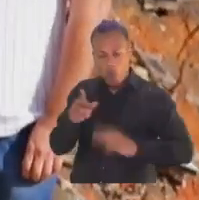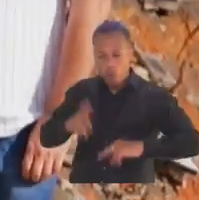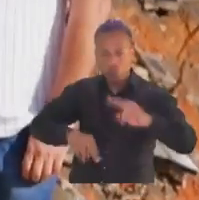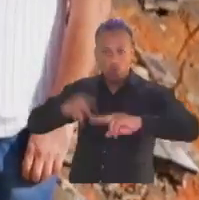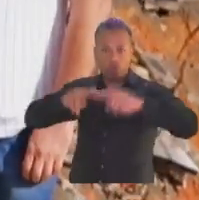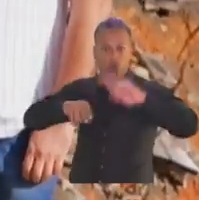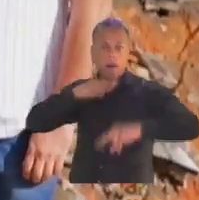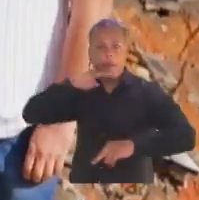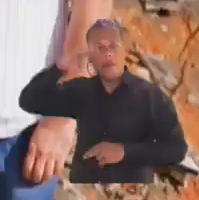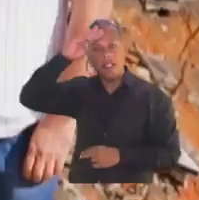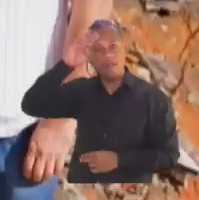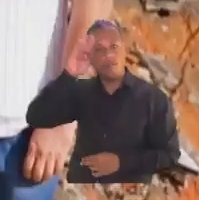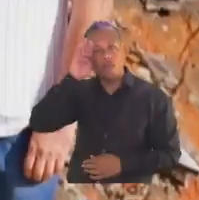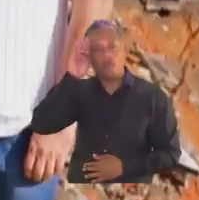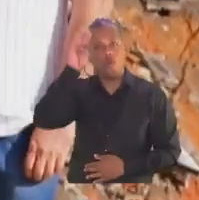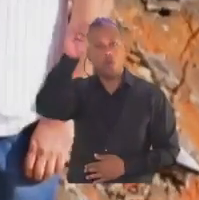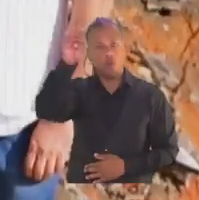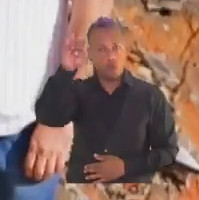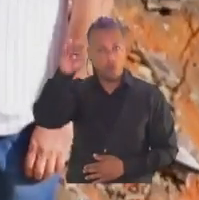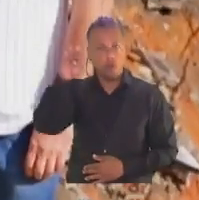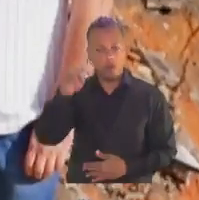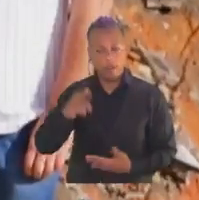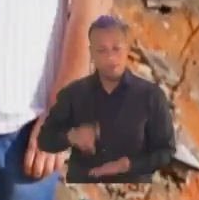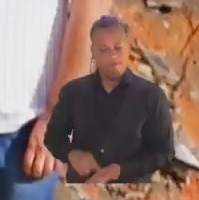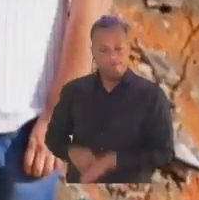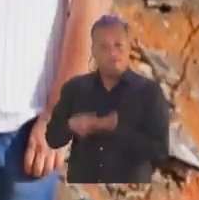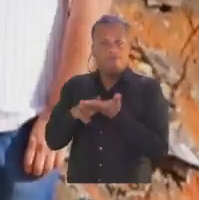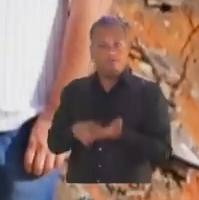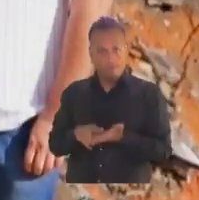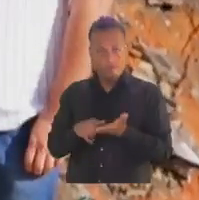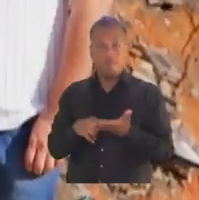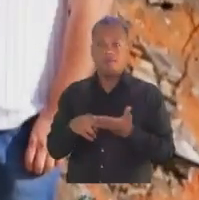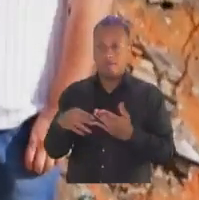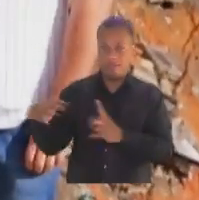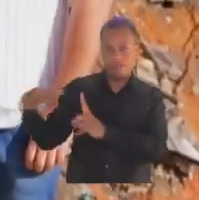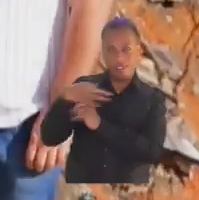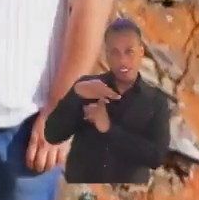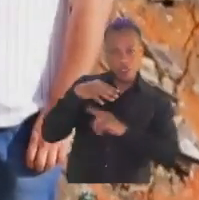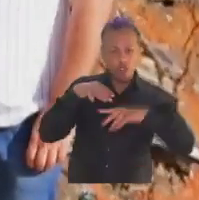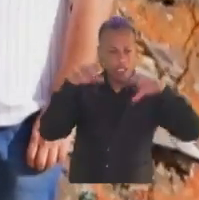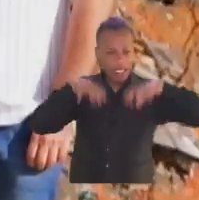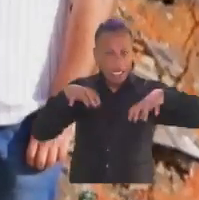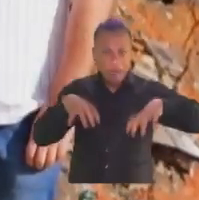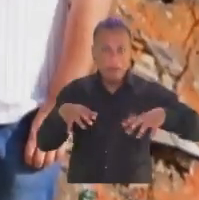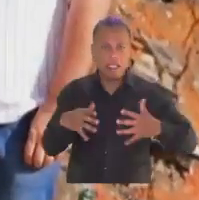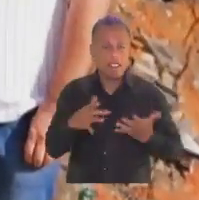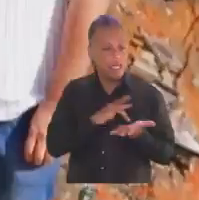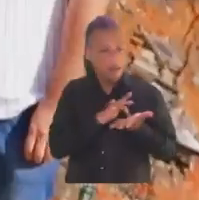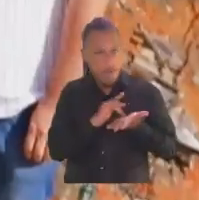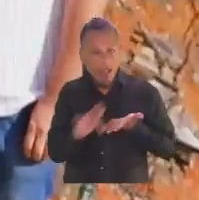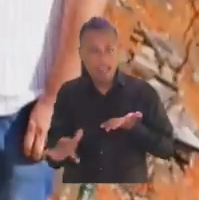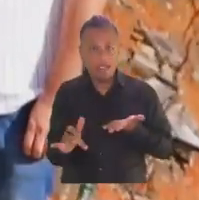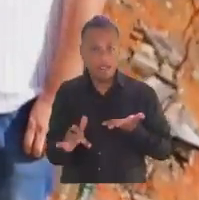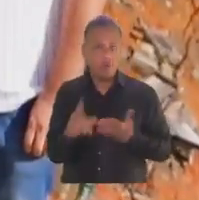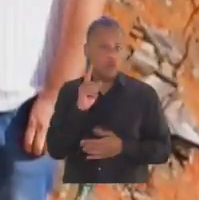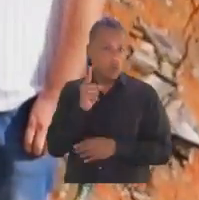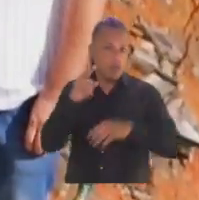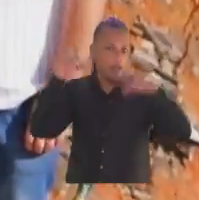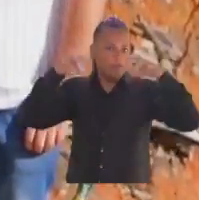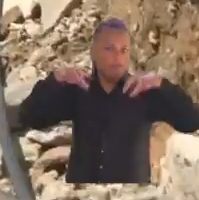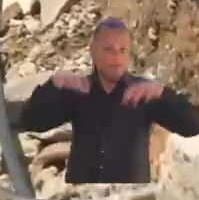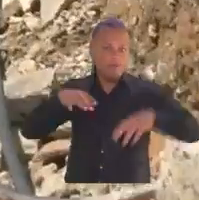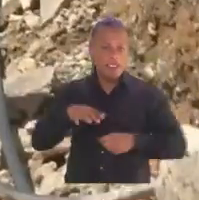una Medellín futuro que se sobrepone a la crisis climática y a la emergencia y a las emergencias que con ocasión de las lluvias